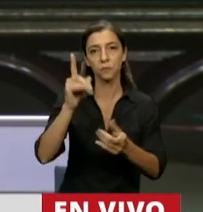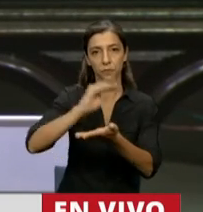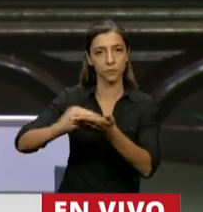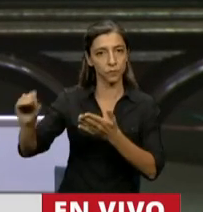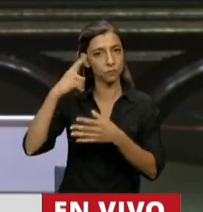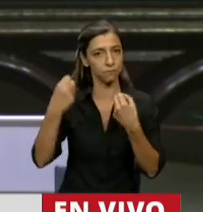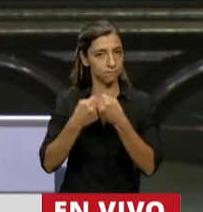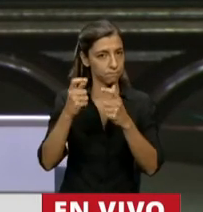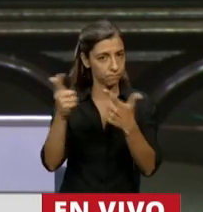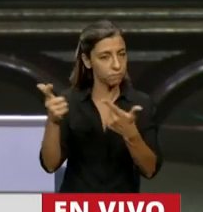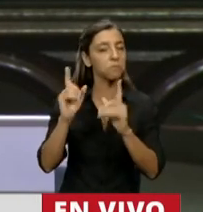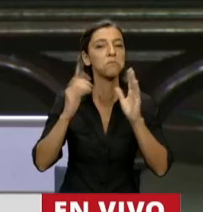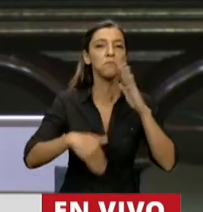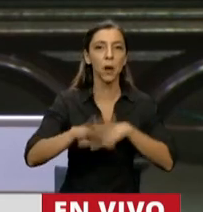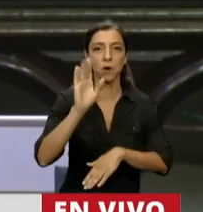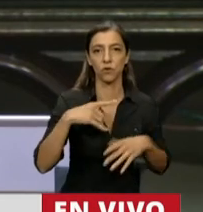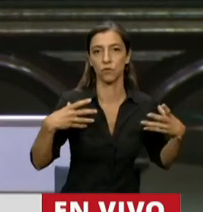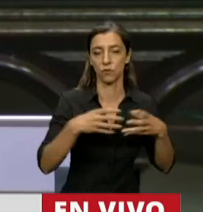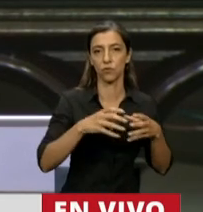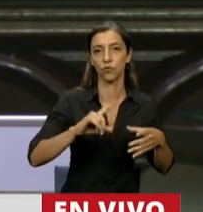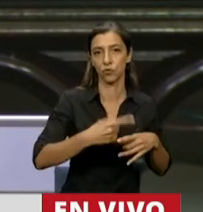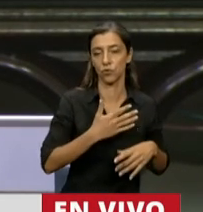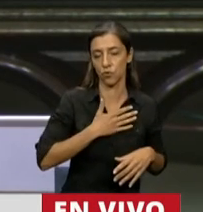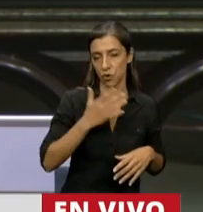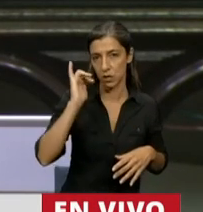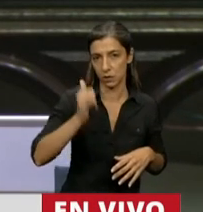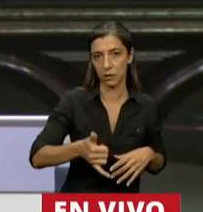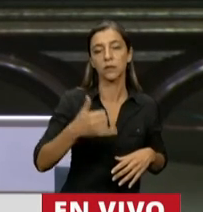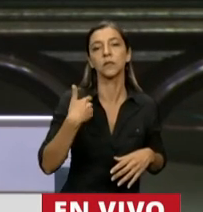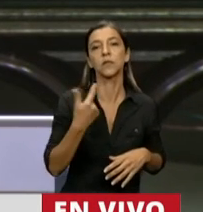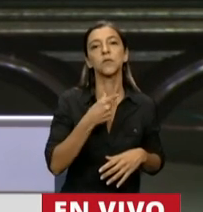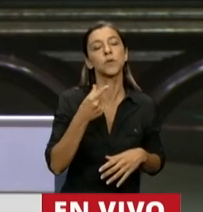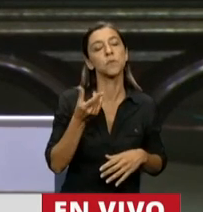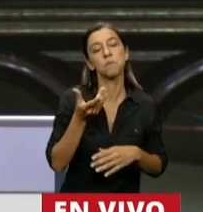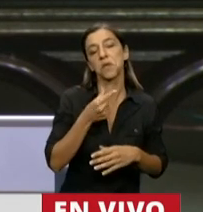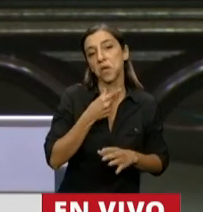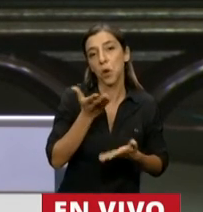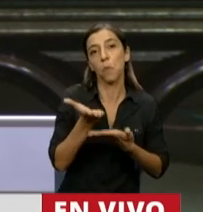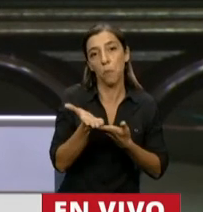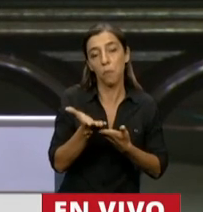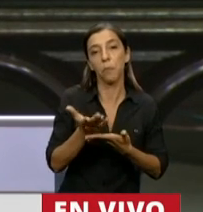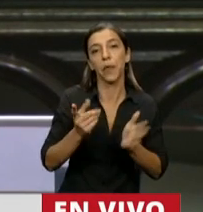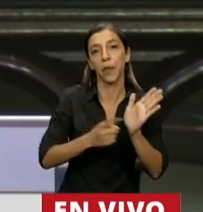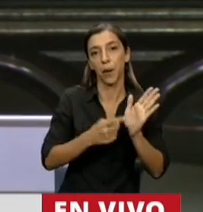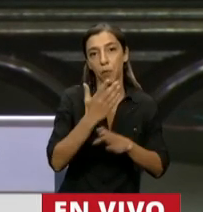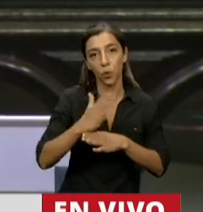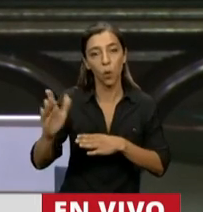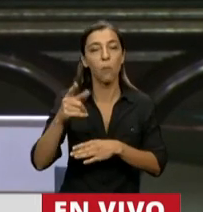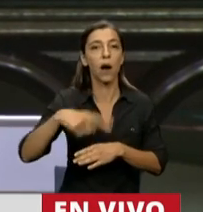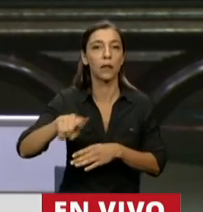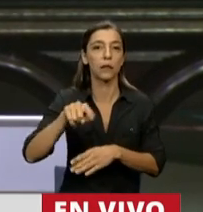mayoría de este bloque la que solicita este apartamiento del reglamento y solicitamos se ponga a consideración por